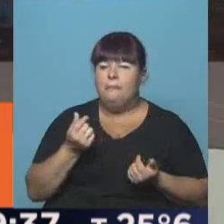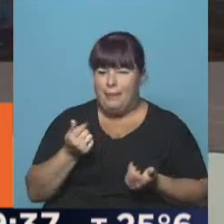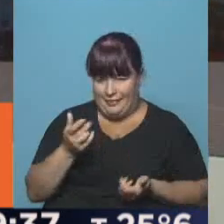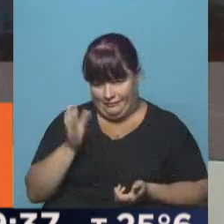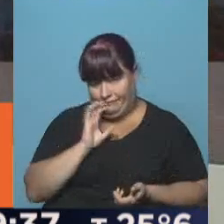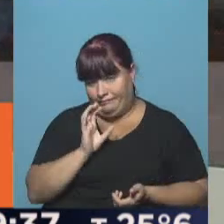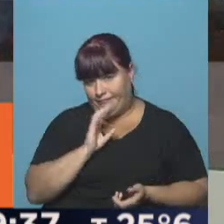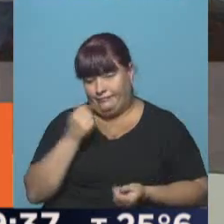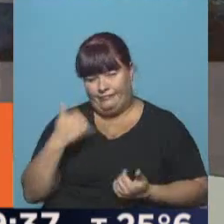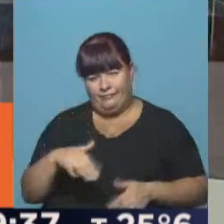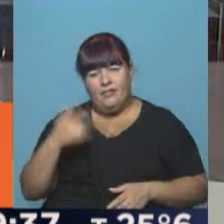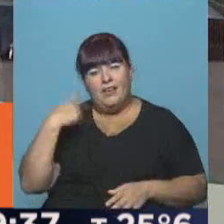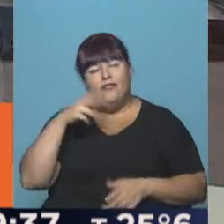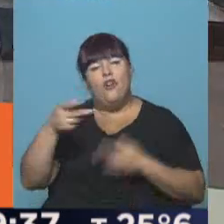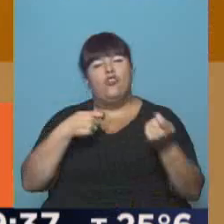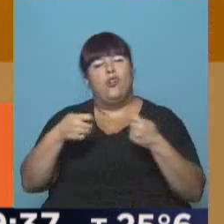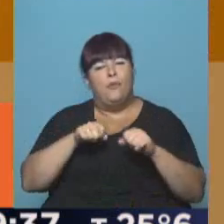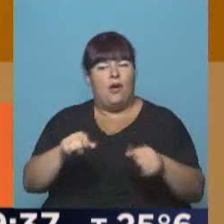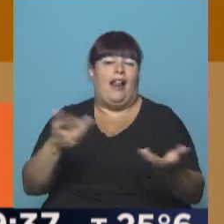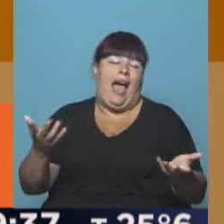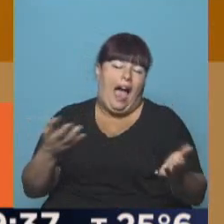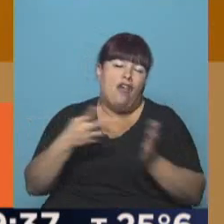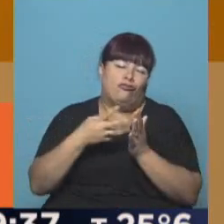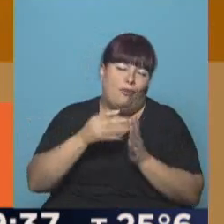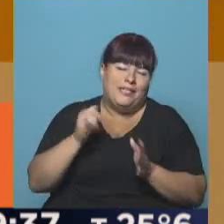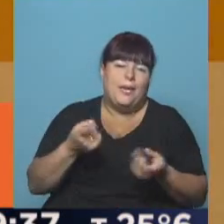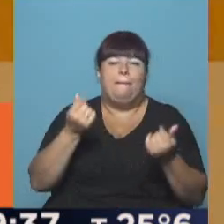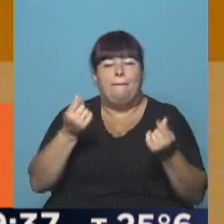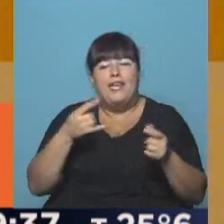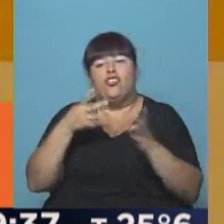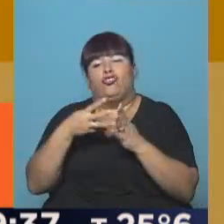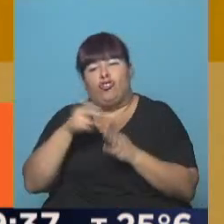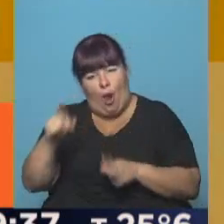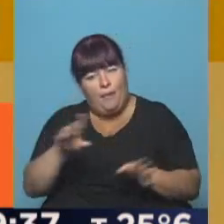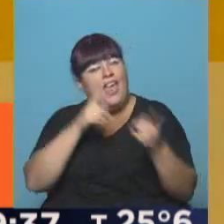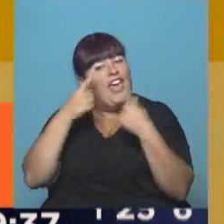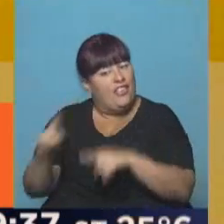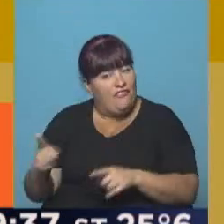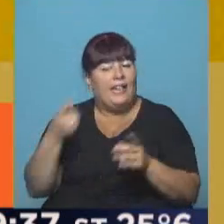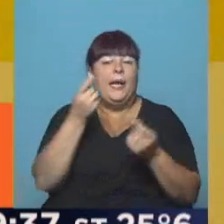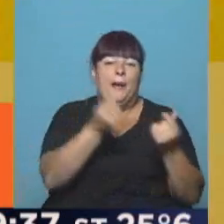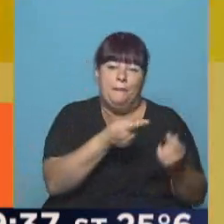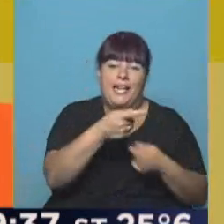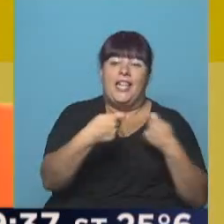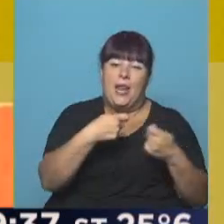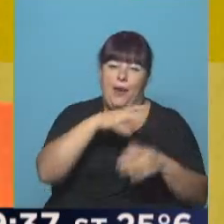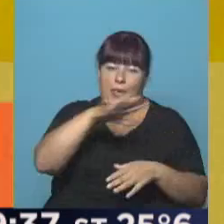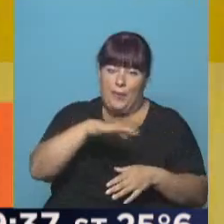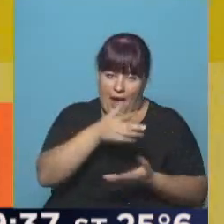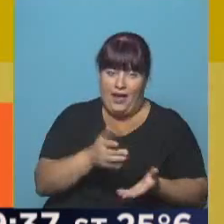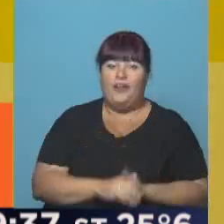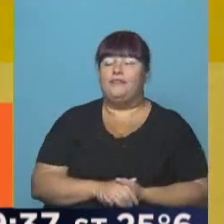irrisorios Ayer estuve en un centro comercial que claro Bueno se entiende precios de shopping es otra cosa el precio del librero de